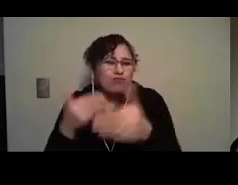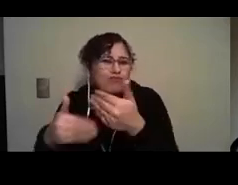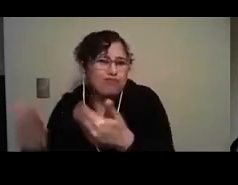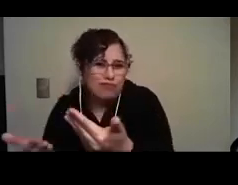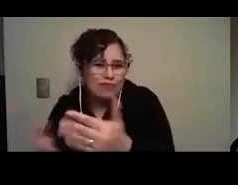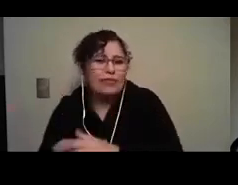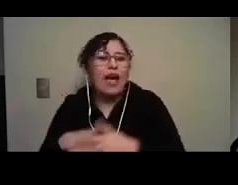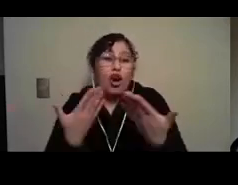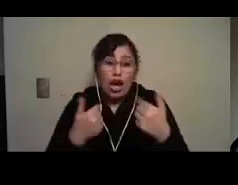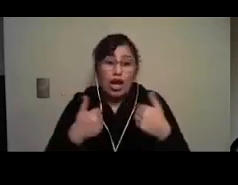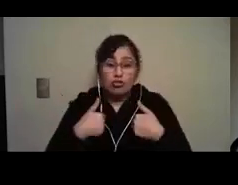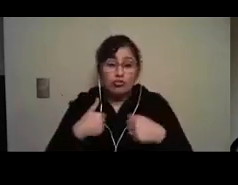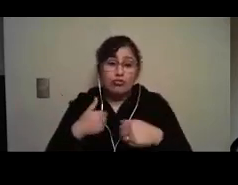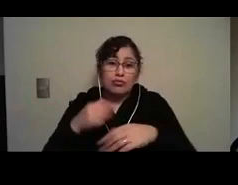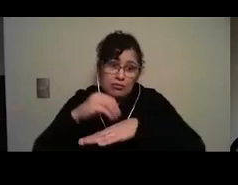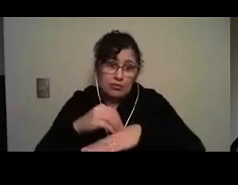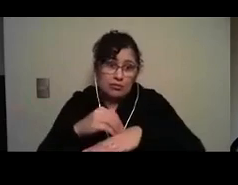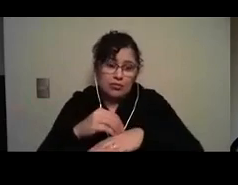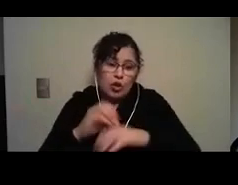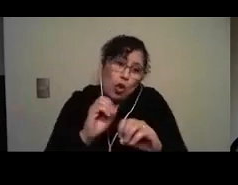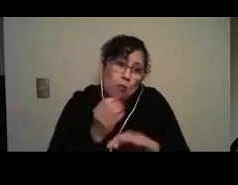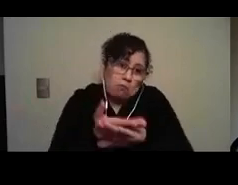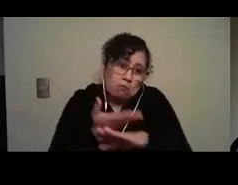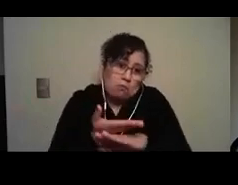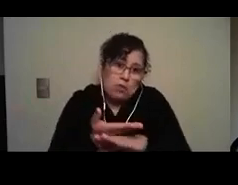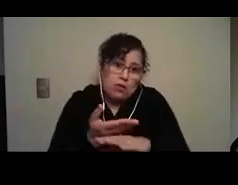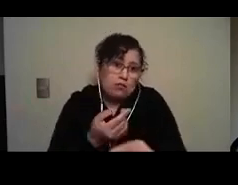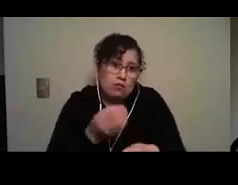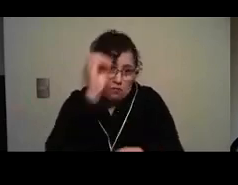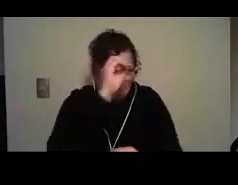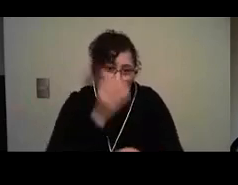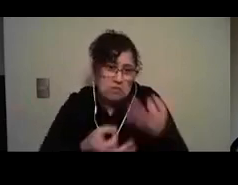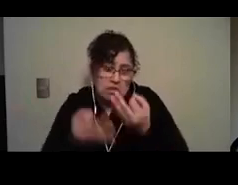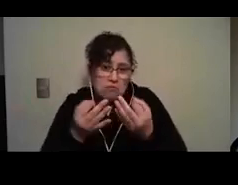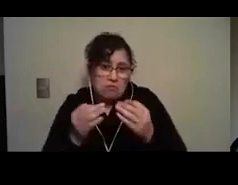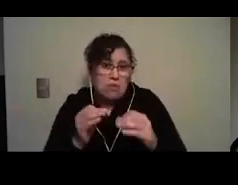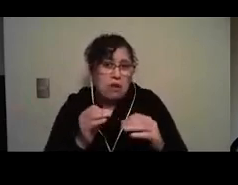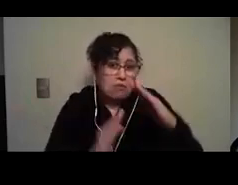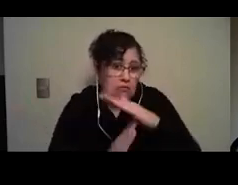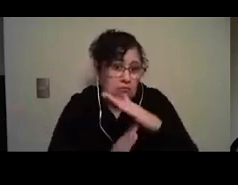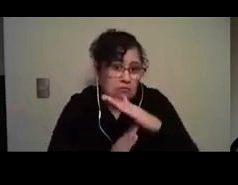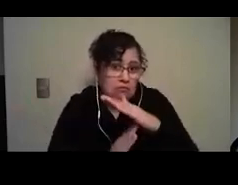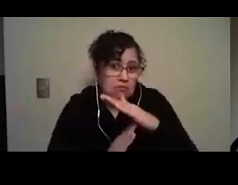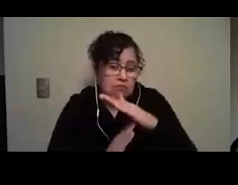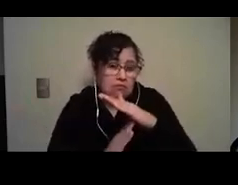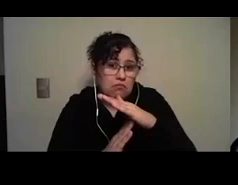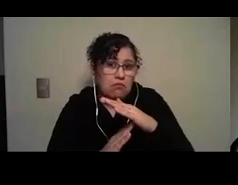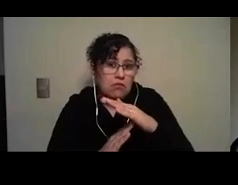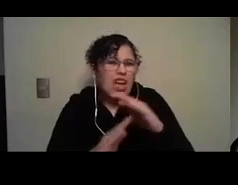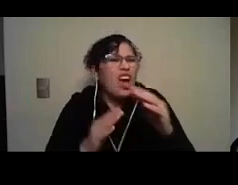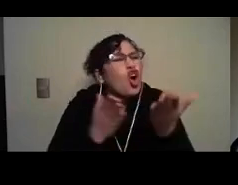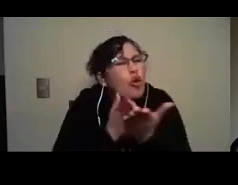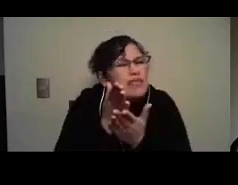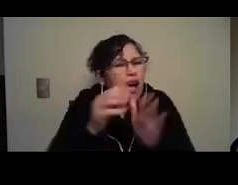un break, ¿ya? Y en el segundo capítulo hablamos de demencia, ¿ya? No sé si quieren que comience a las 6 o